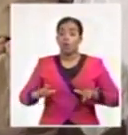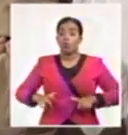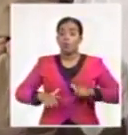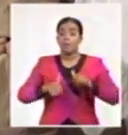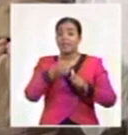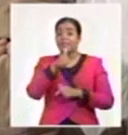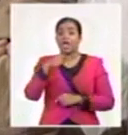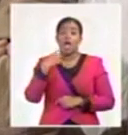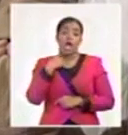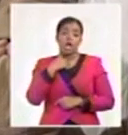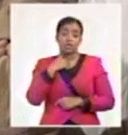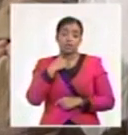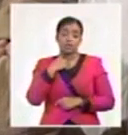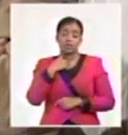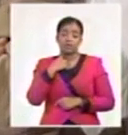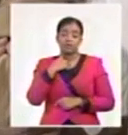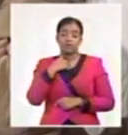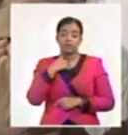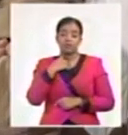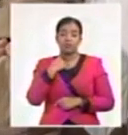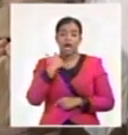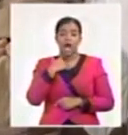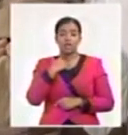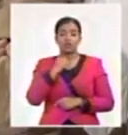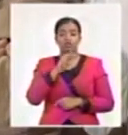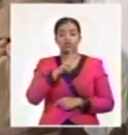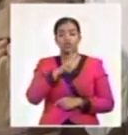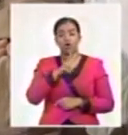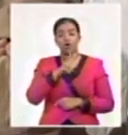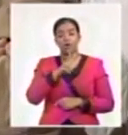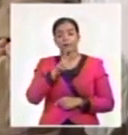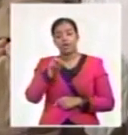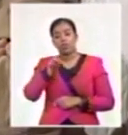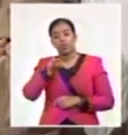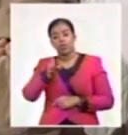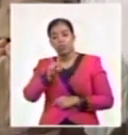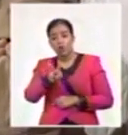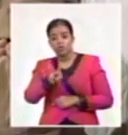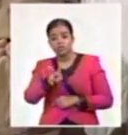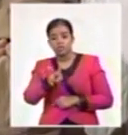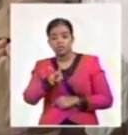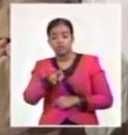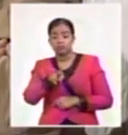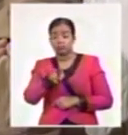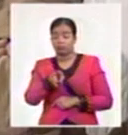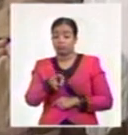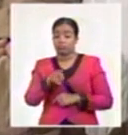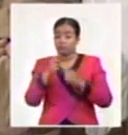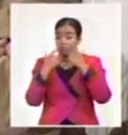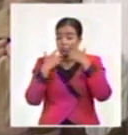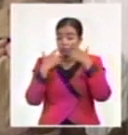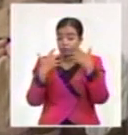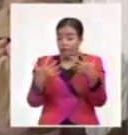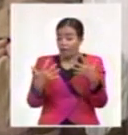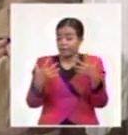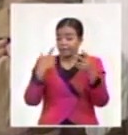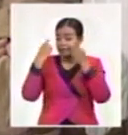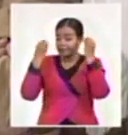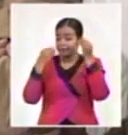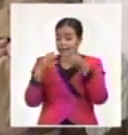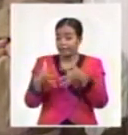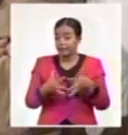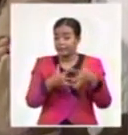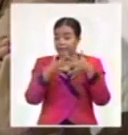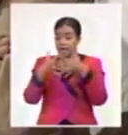pasado. El año 2012, uno de los tanques pensantes, centros de pensamiento estadounidenses más sustantivos, el